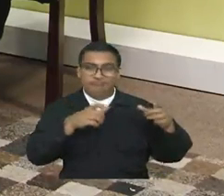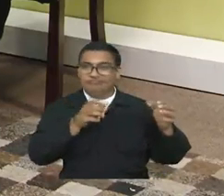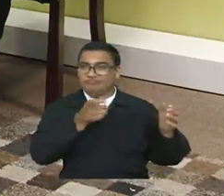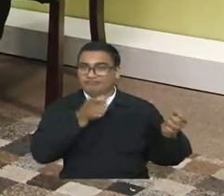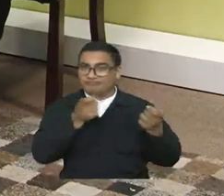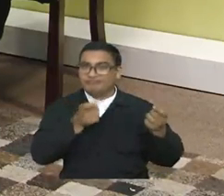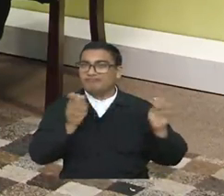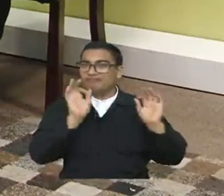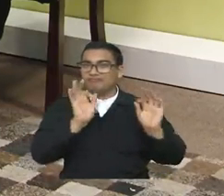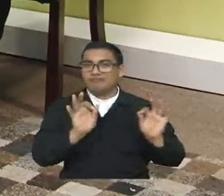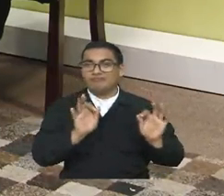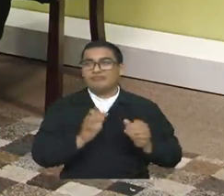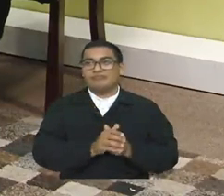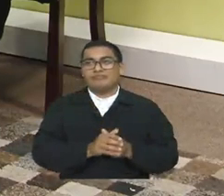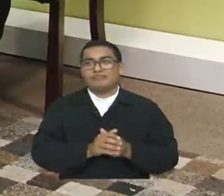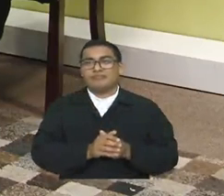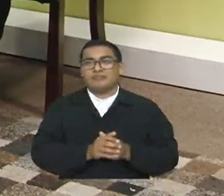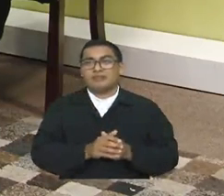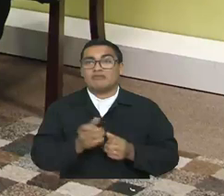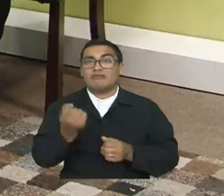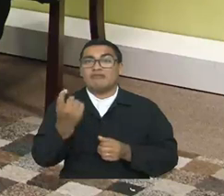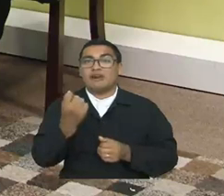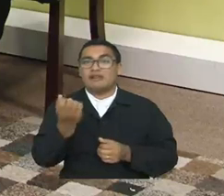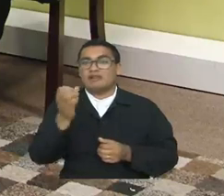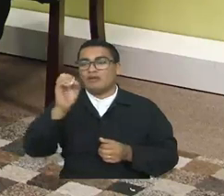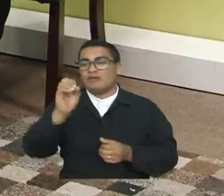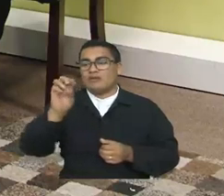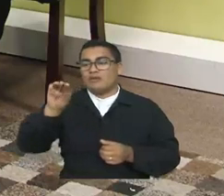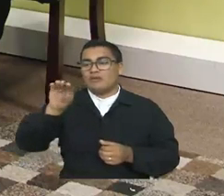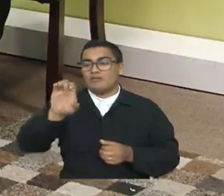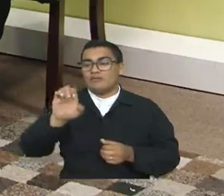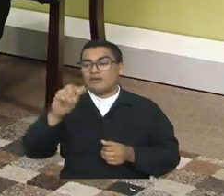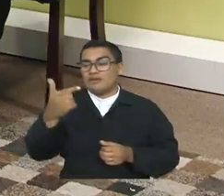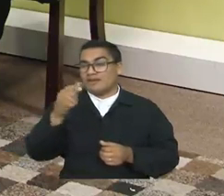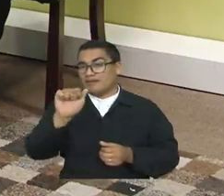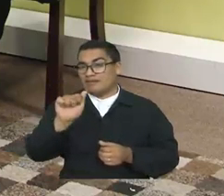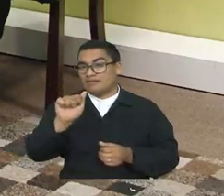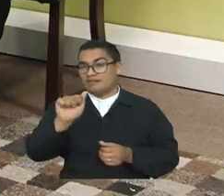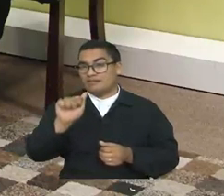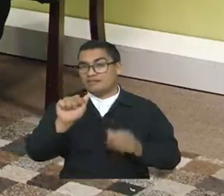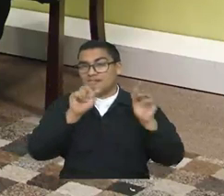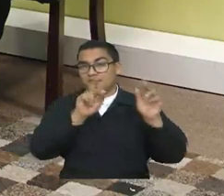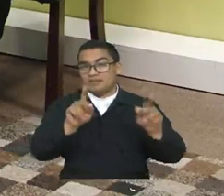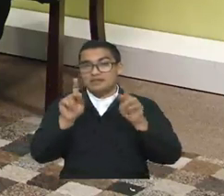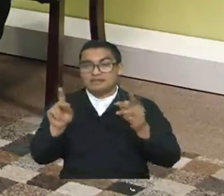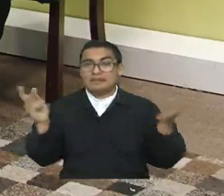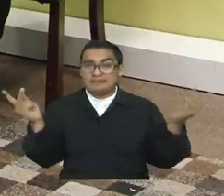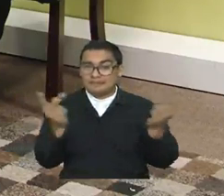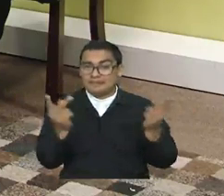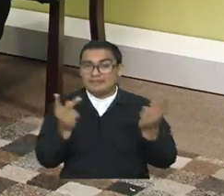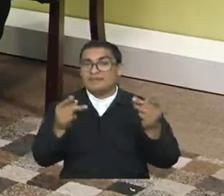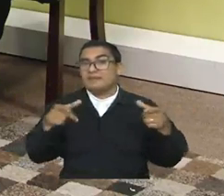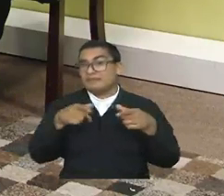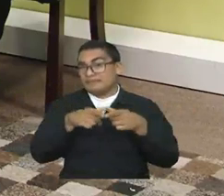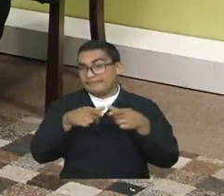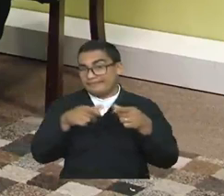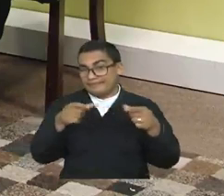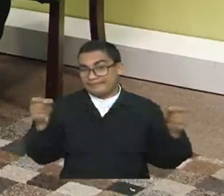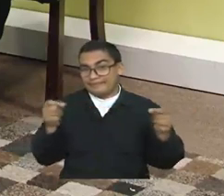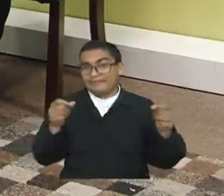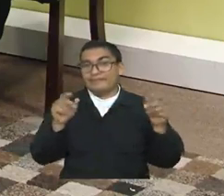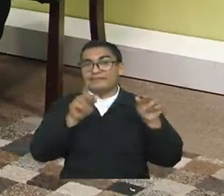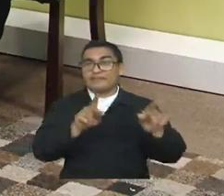alimento, disculpe, que falta a veces en la mesa, que es el omega. No todas las personas que vivimos aquí en Managua y que viven peor, si viven en